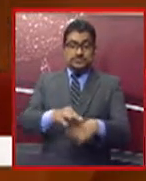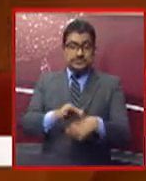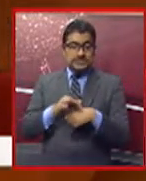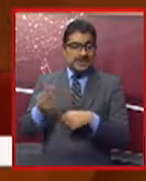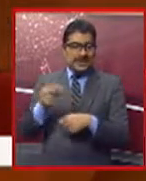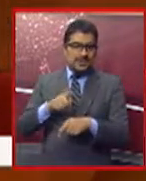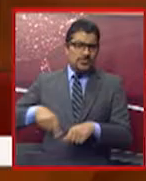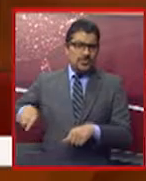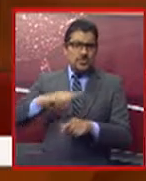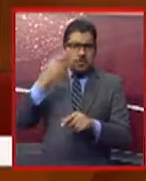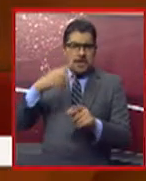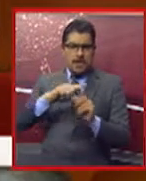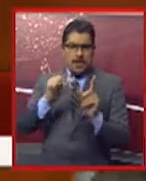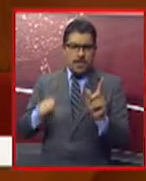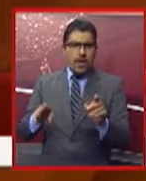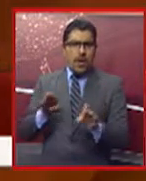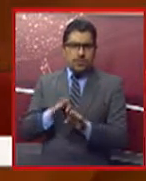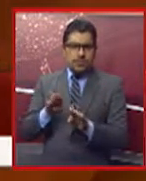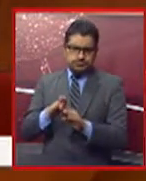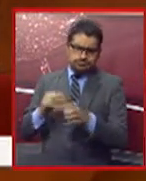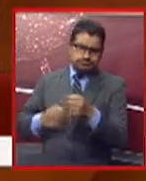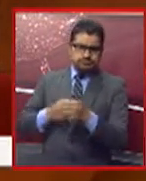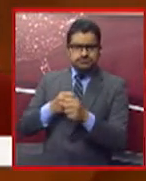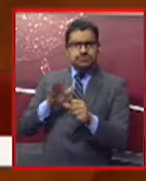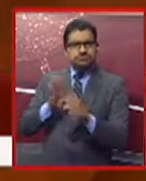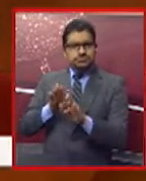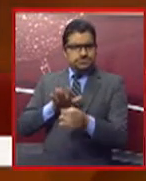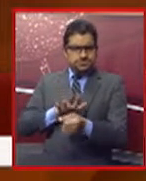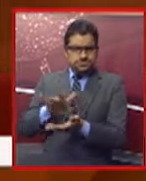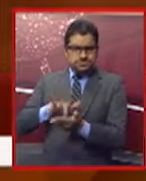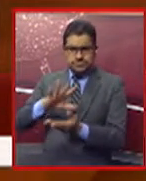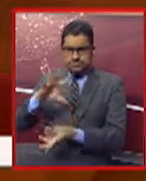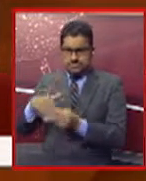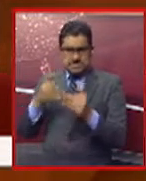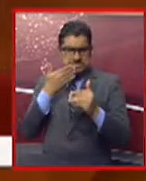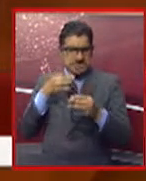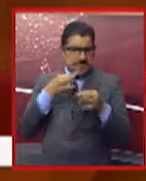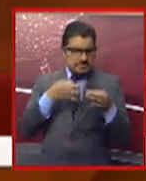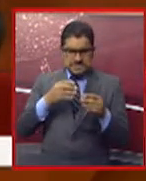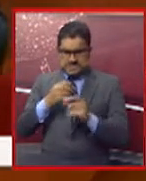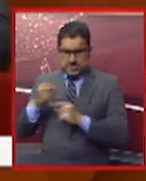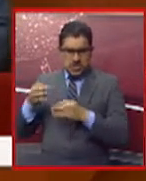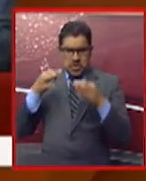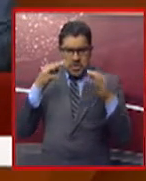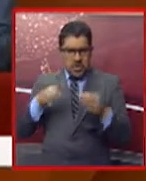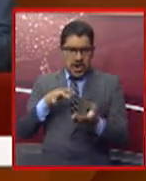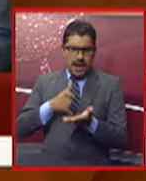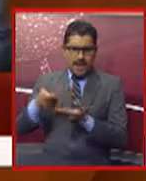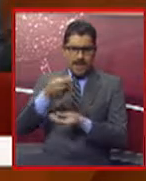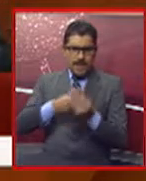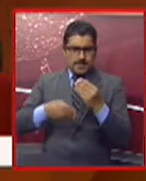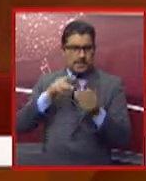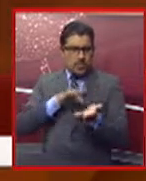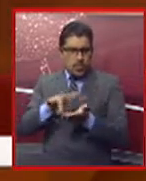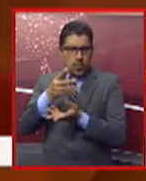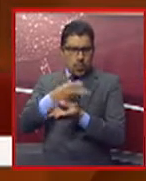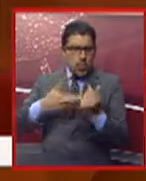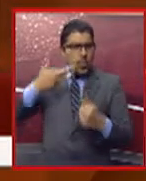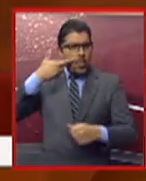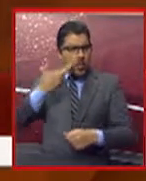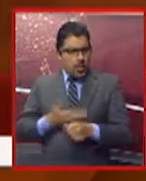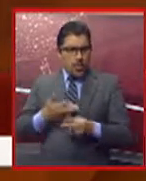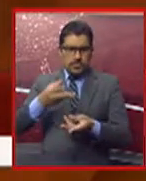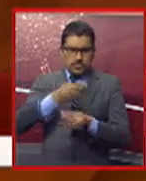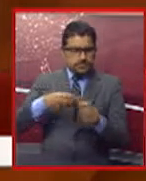país y de esa forma consolidar con disciplina financiera para que las medidas reditúen en un manejo responsable